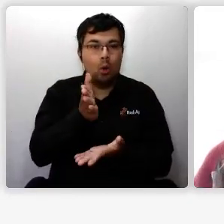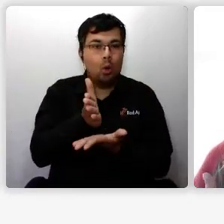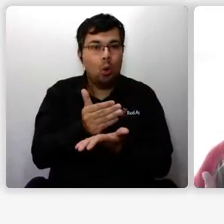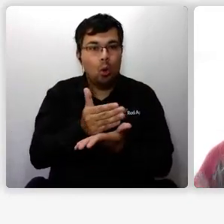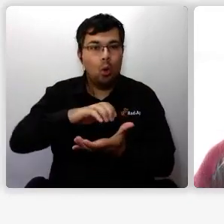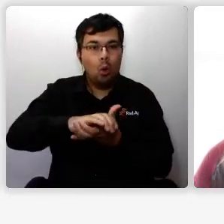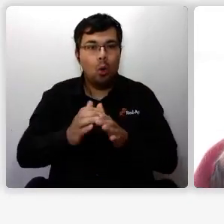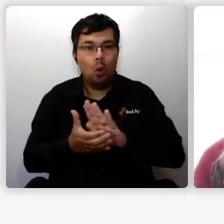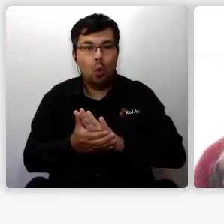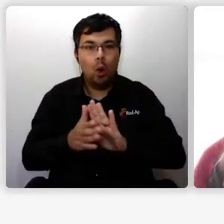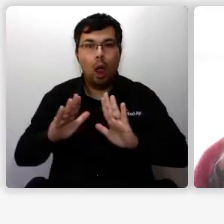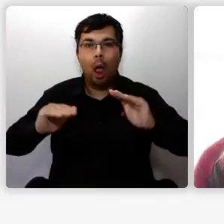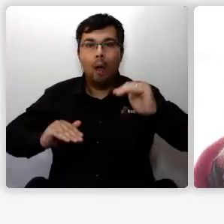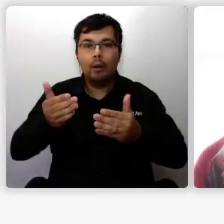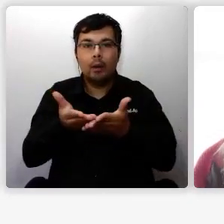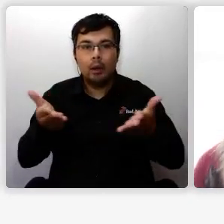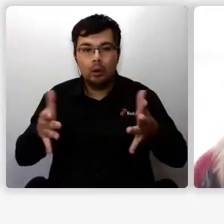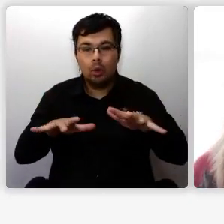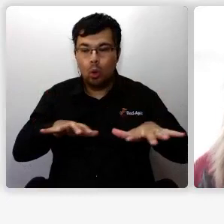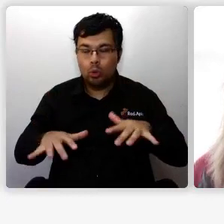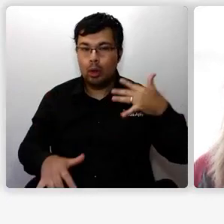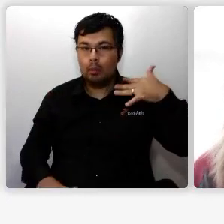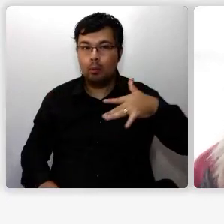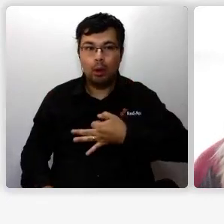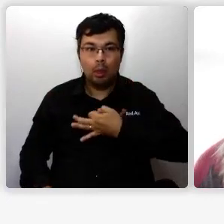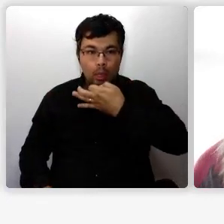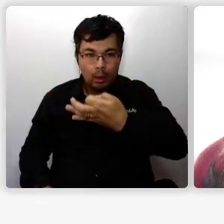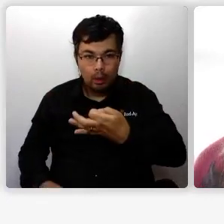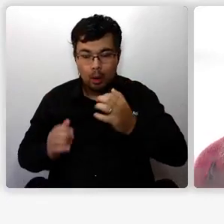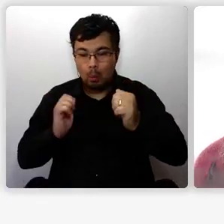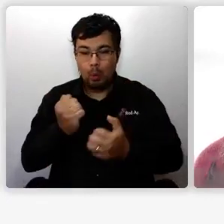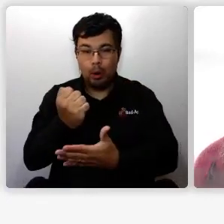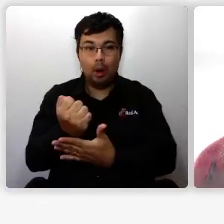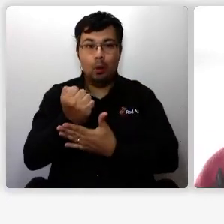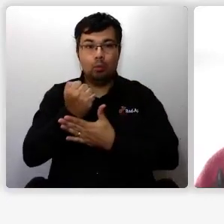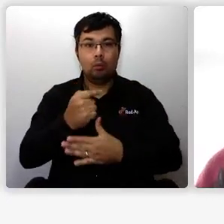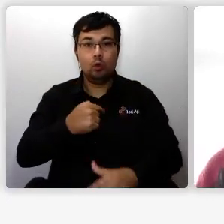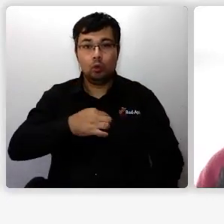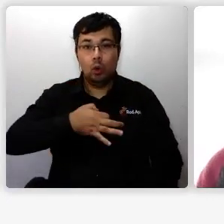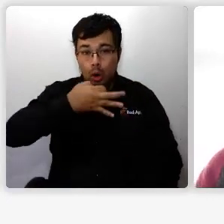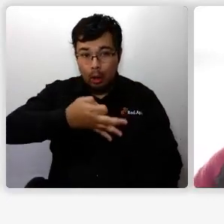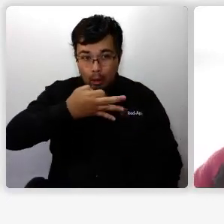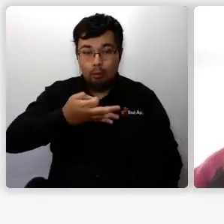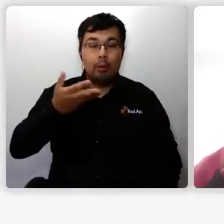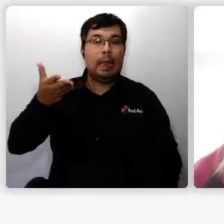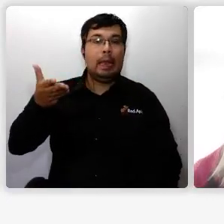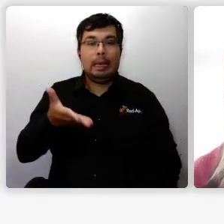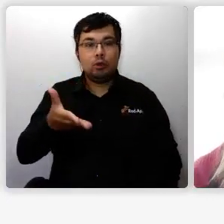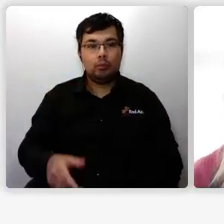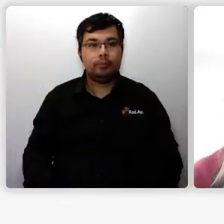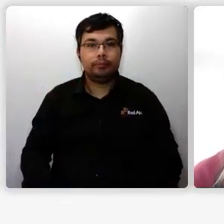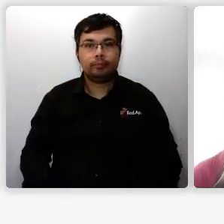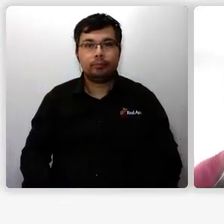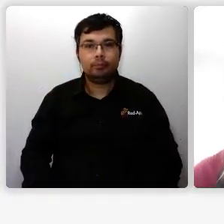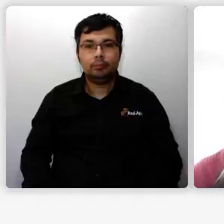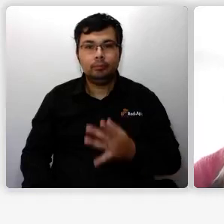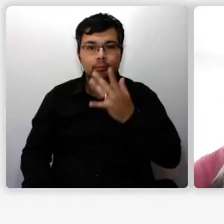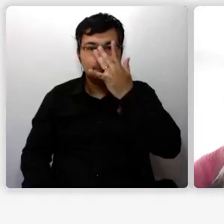veces cosas importantes que decir y que nos pueden servir. Así que yo les recomiendo esa parte